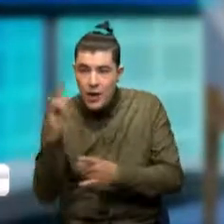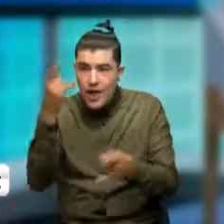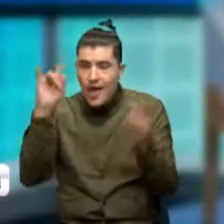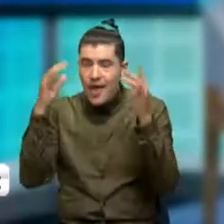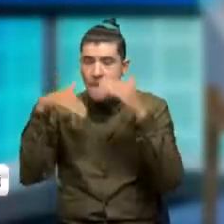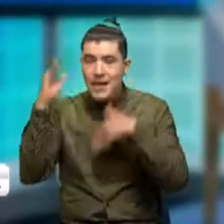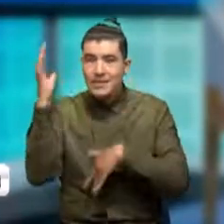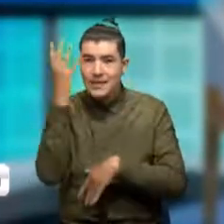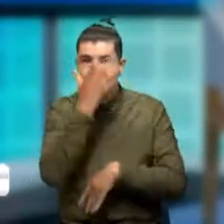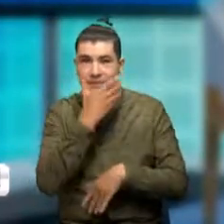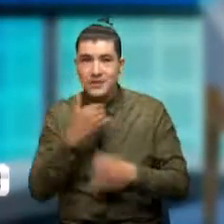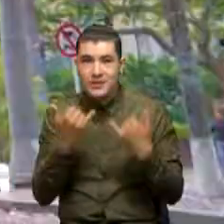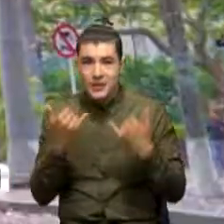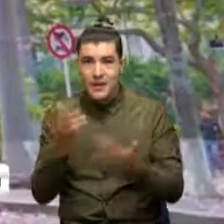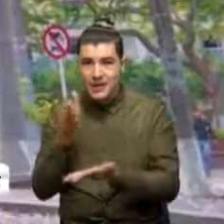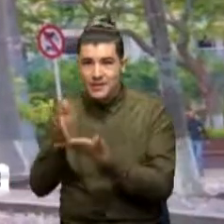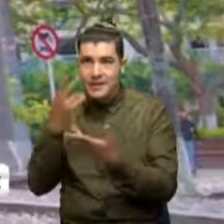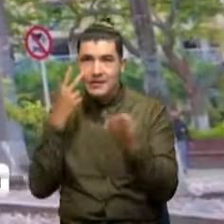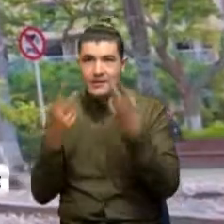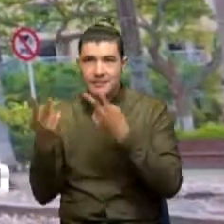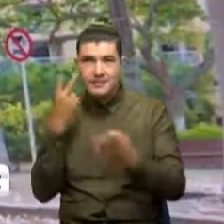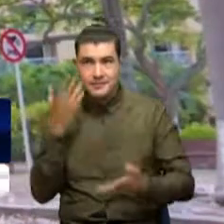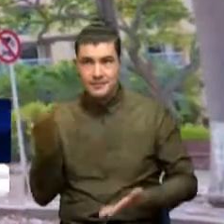protagonistas para visitar este escenario.